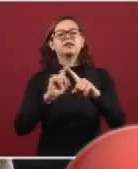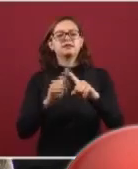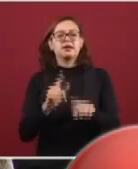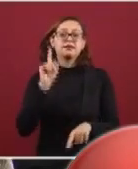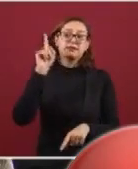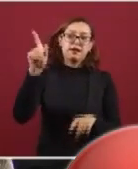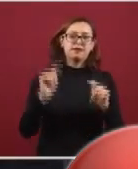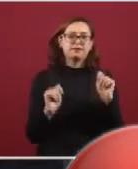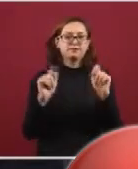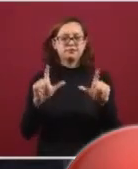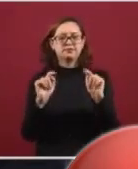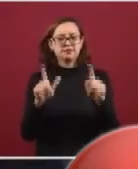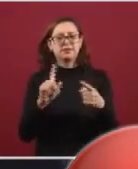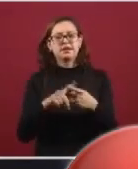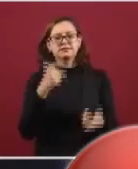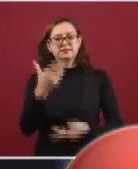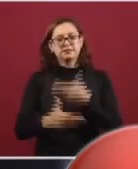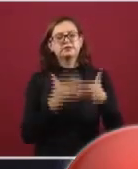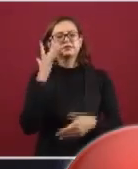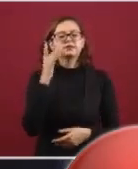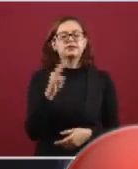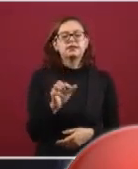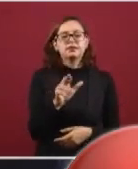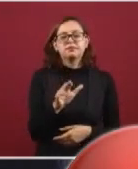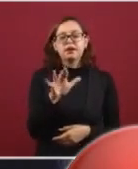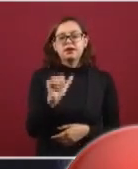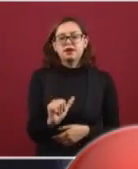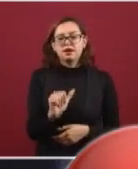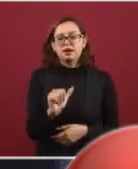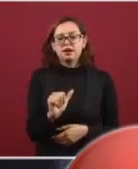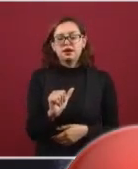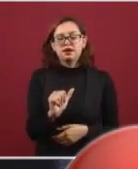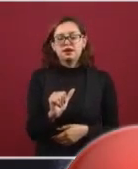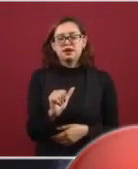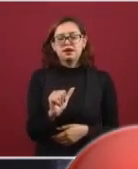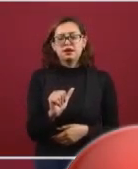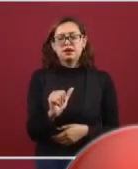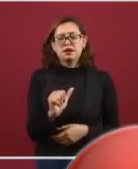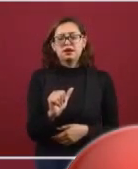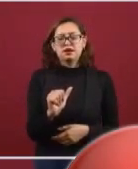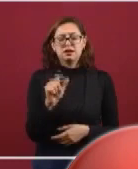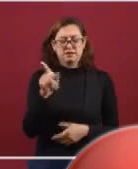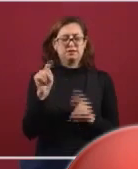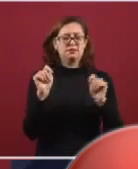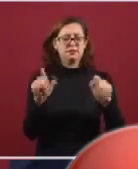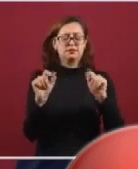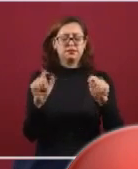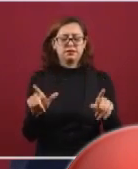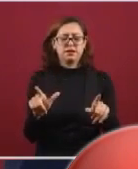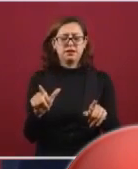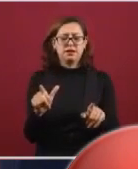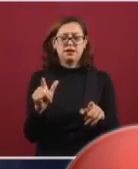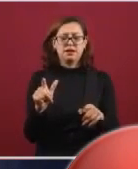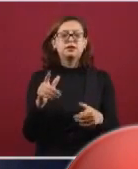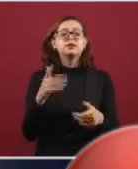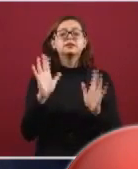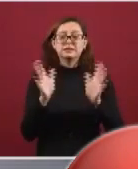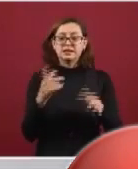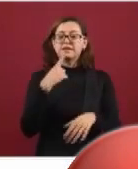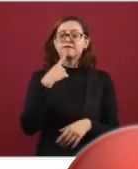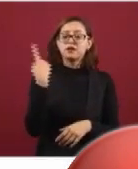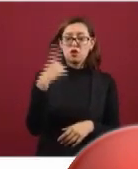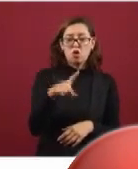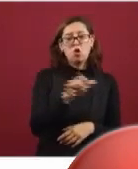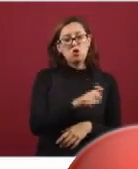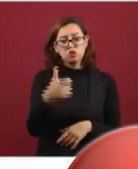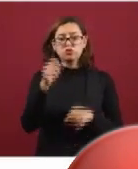una es Servicio Santa María de Yehuemecan, Tlaxcala, que incluso está reportada otra